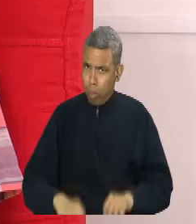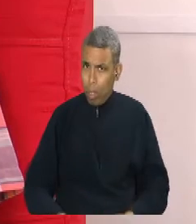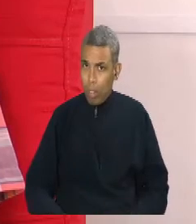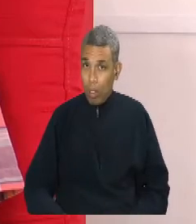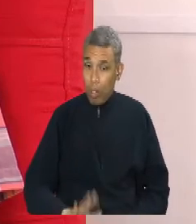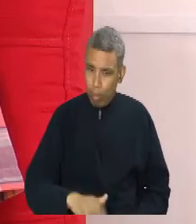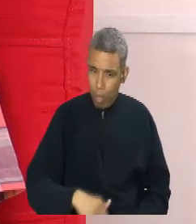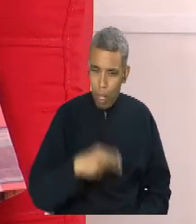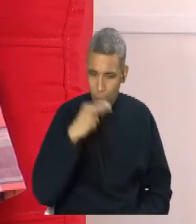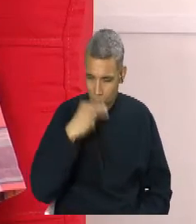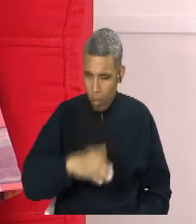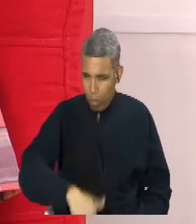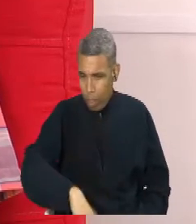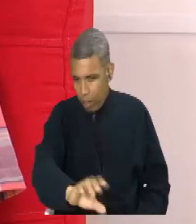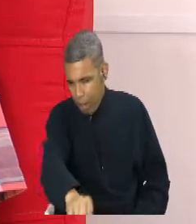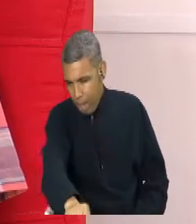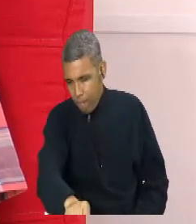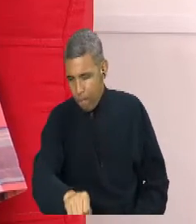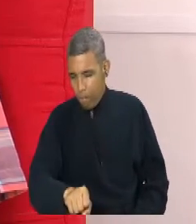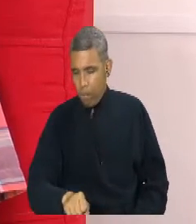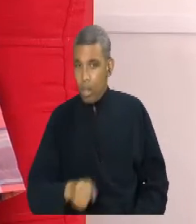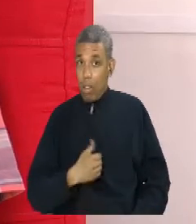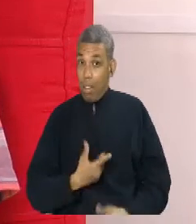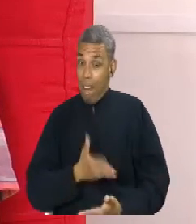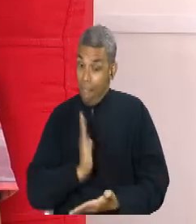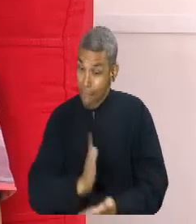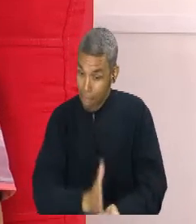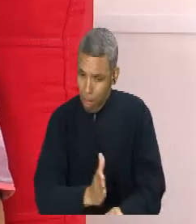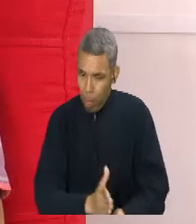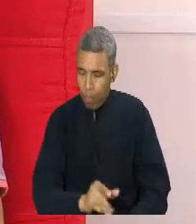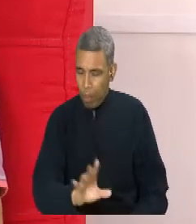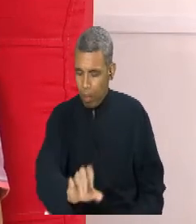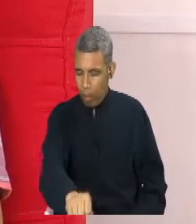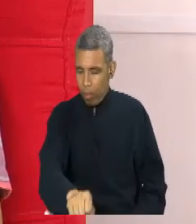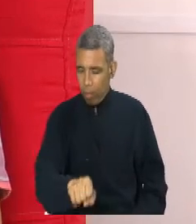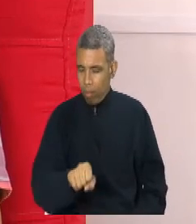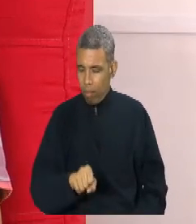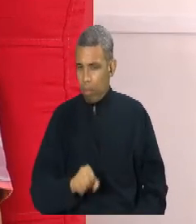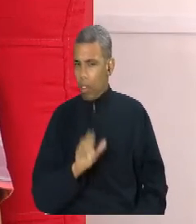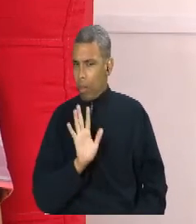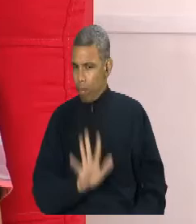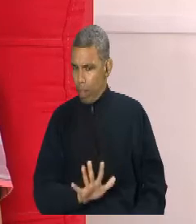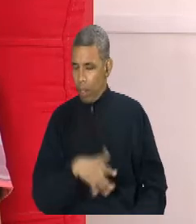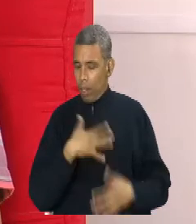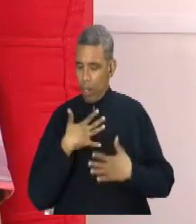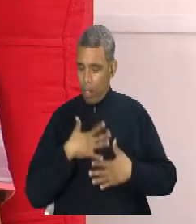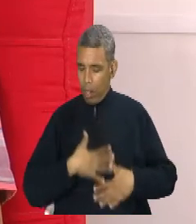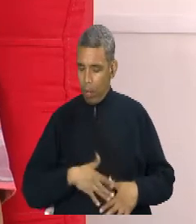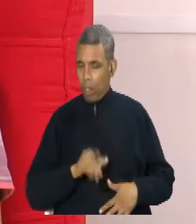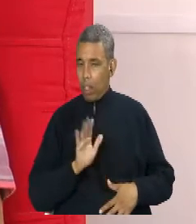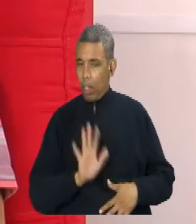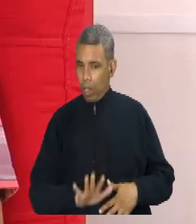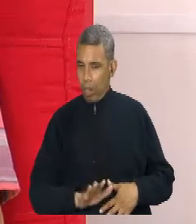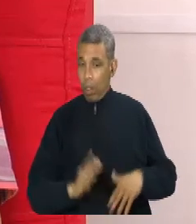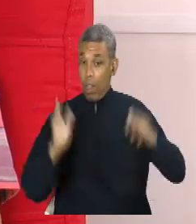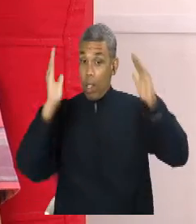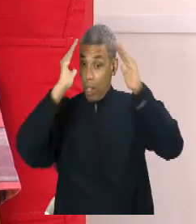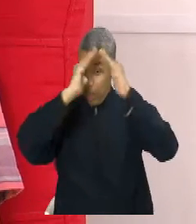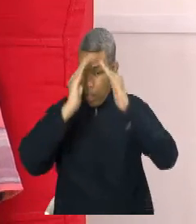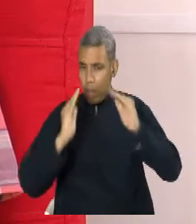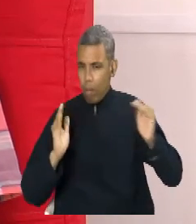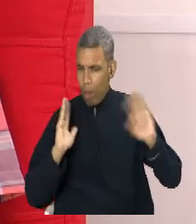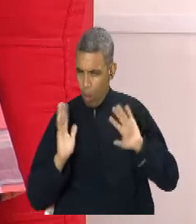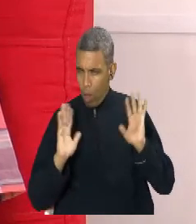amor no lo regañe tranquilo hijo ya hablamos cálmate y cuando estés calmado podemos hablar